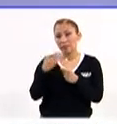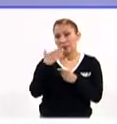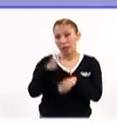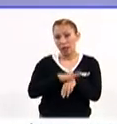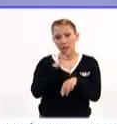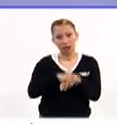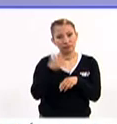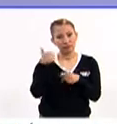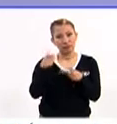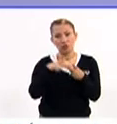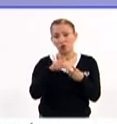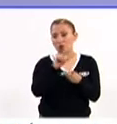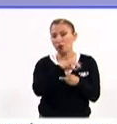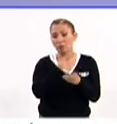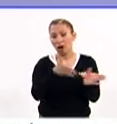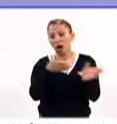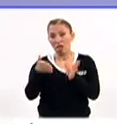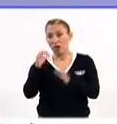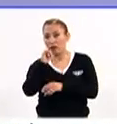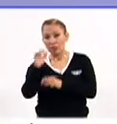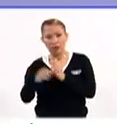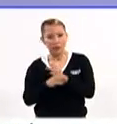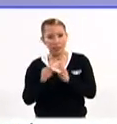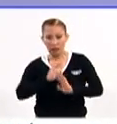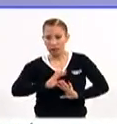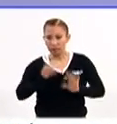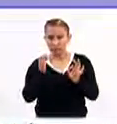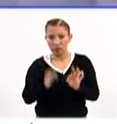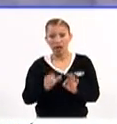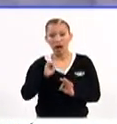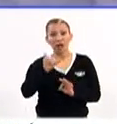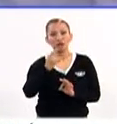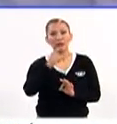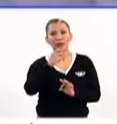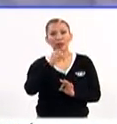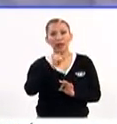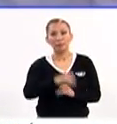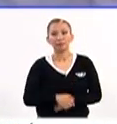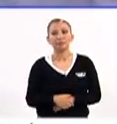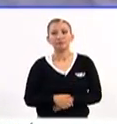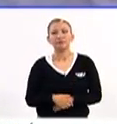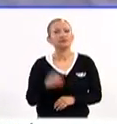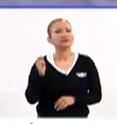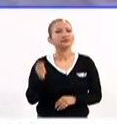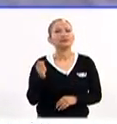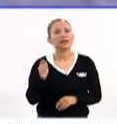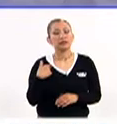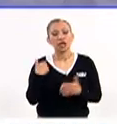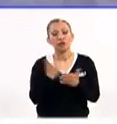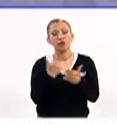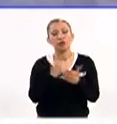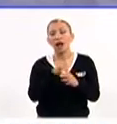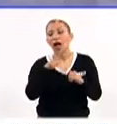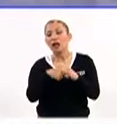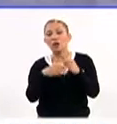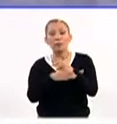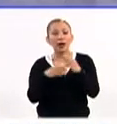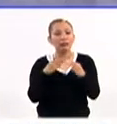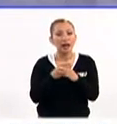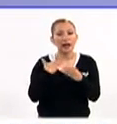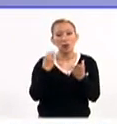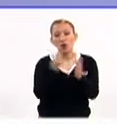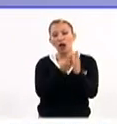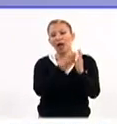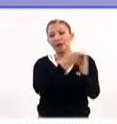buen promedio y que no hayamos aplazado en ninguna materia. ¿Qué es una ayudantía? Porque aquí... Es colaborar en alguna materia